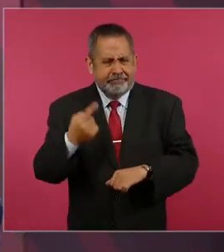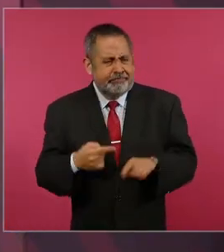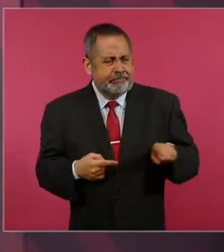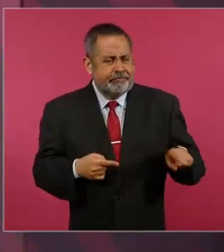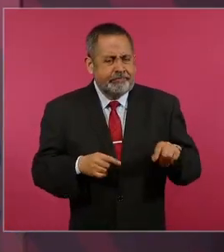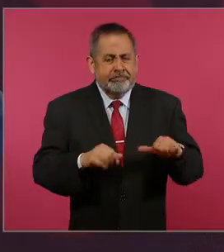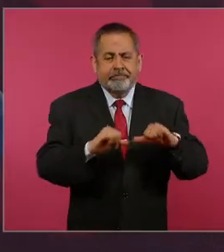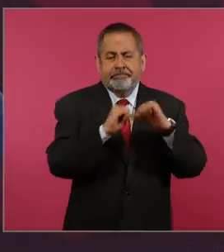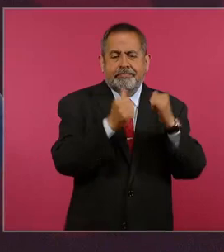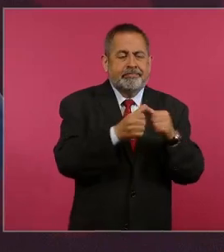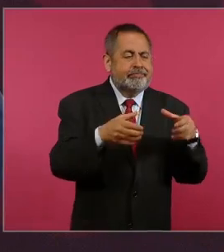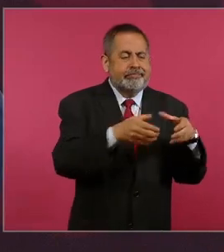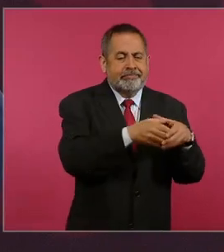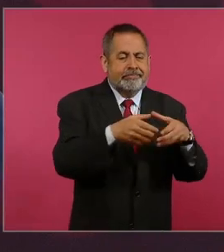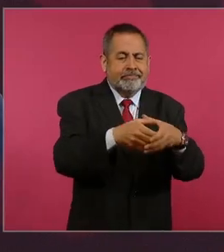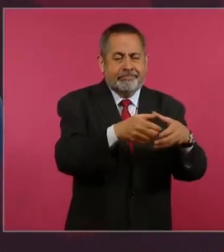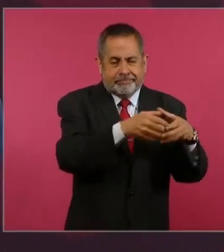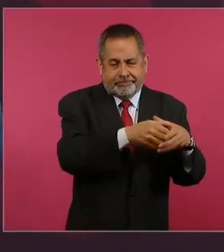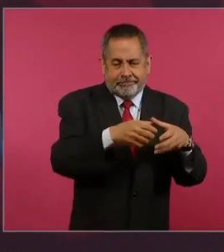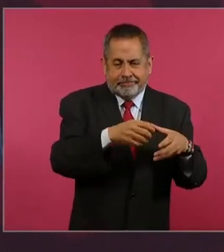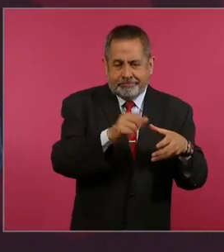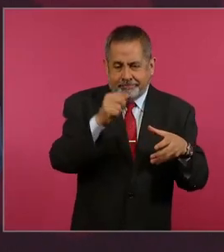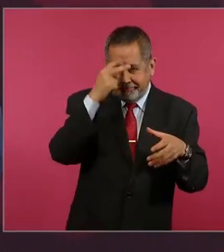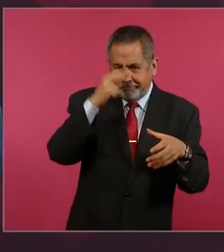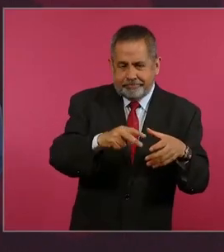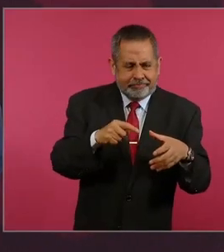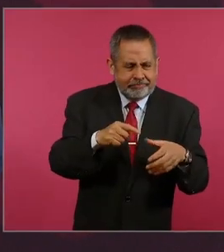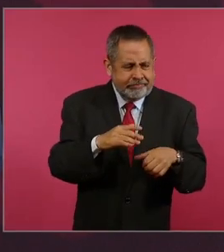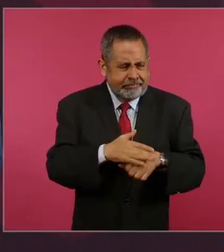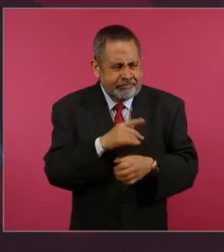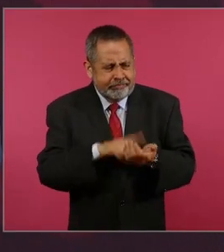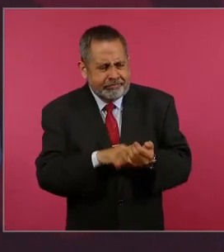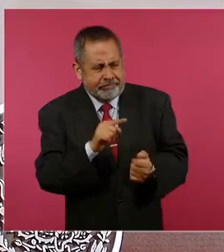las organizaciones de México